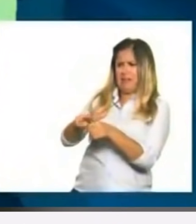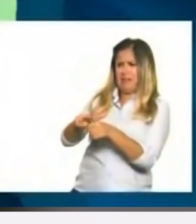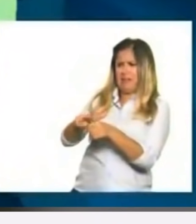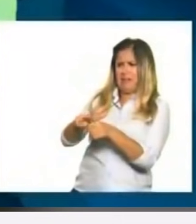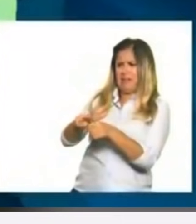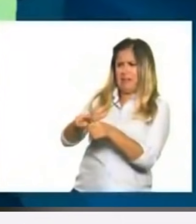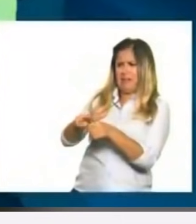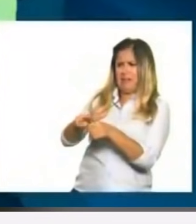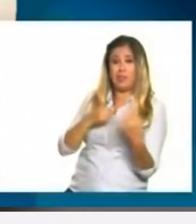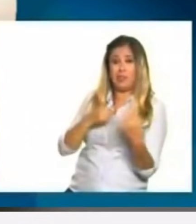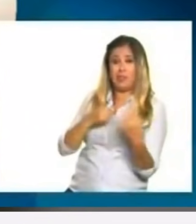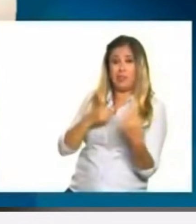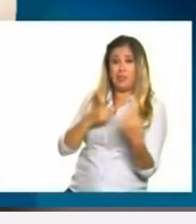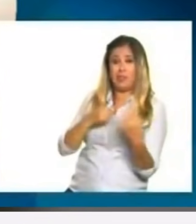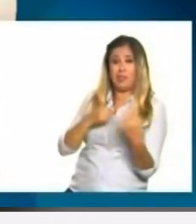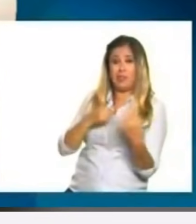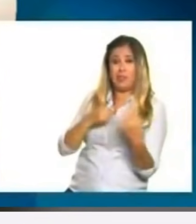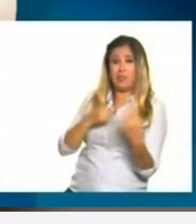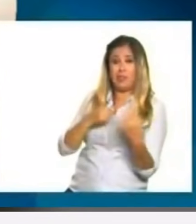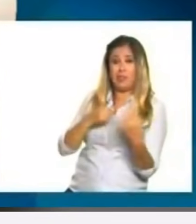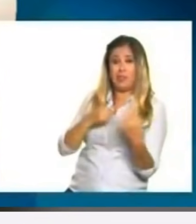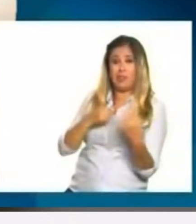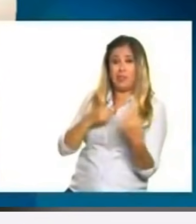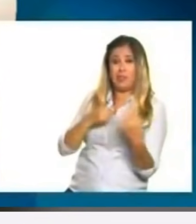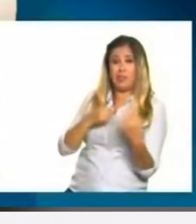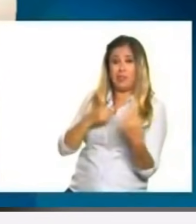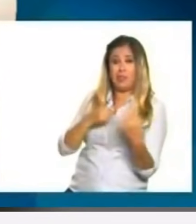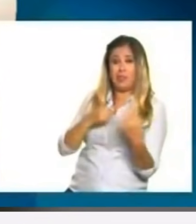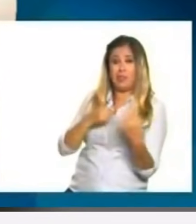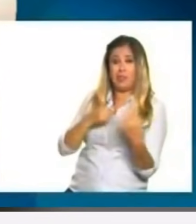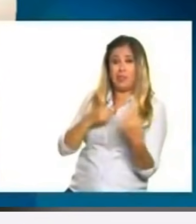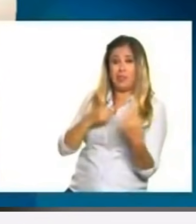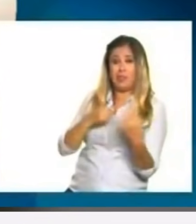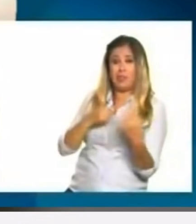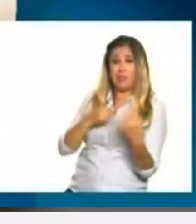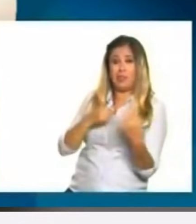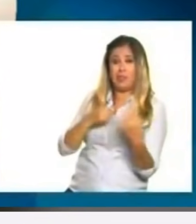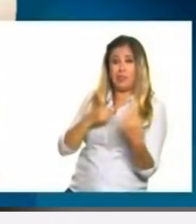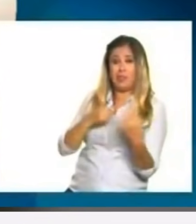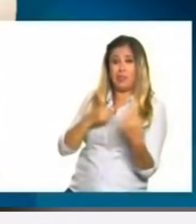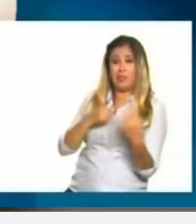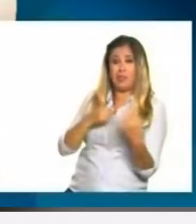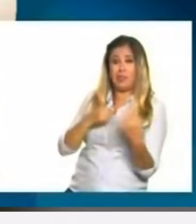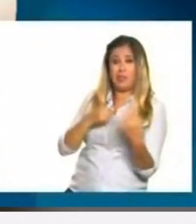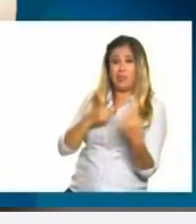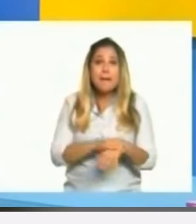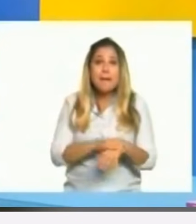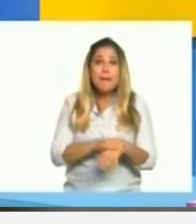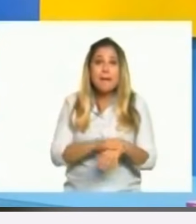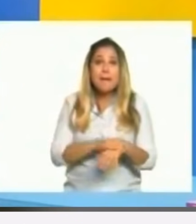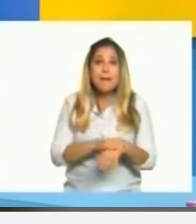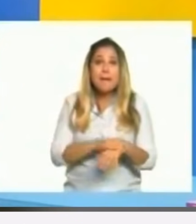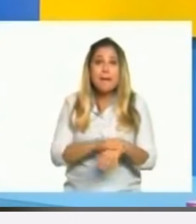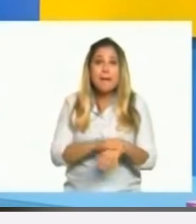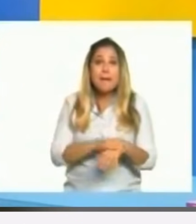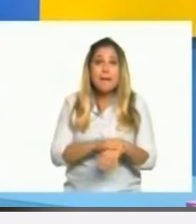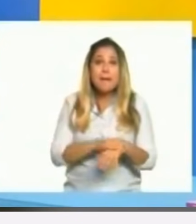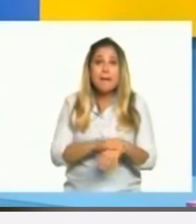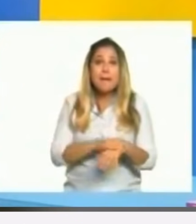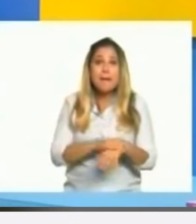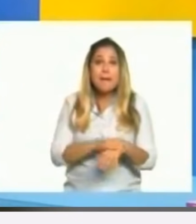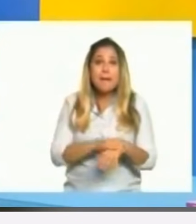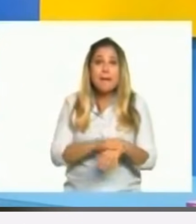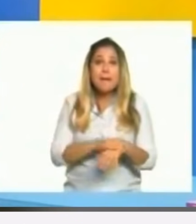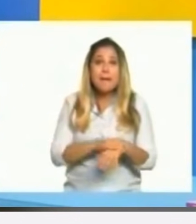personas homosexuales. 3 de cada 10 afirman que no estarían dispuestos a permitir que en su casa viviera una persona con VIH. Vamos a recordar